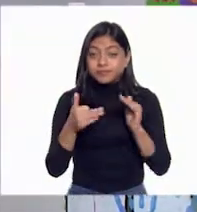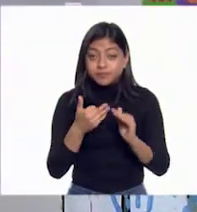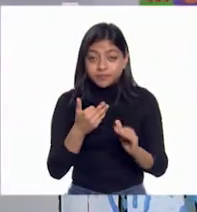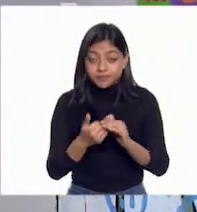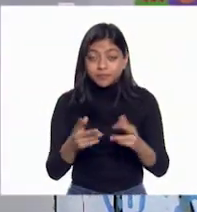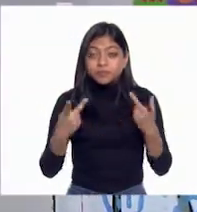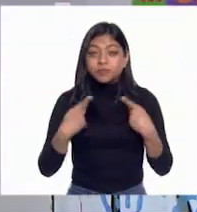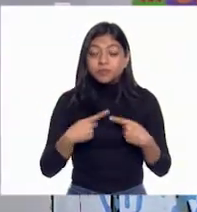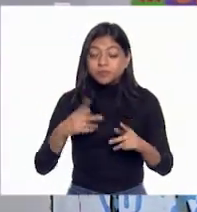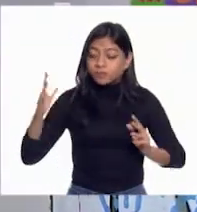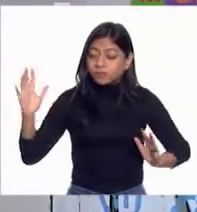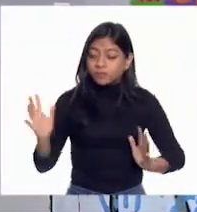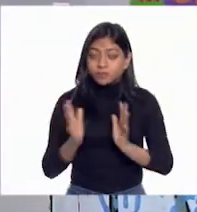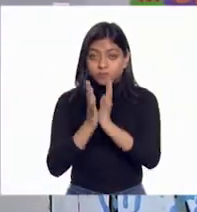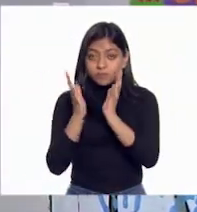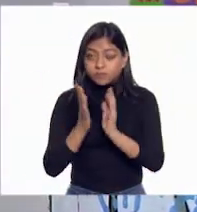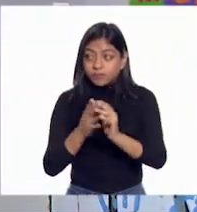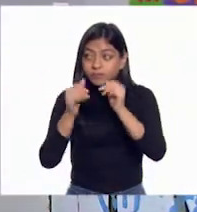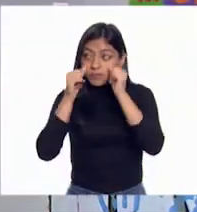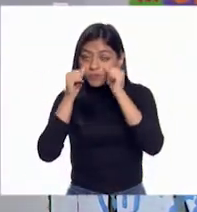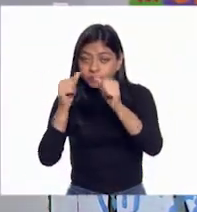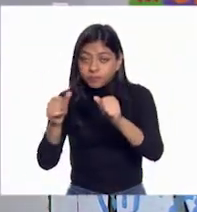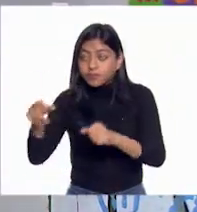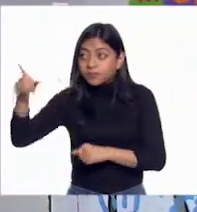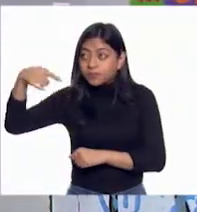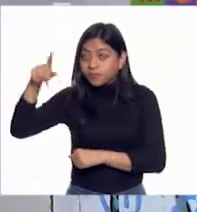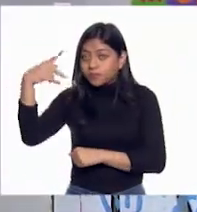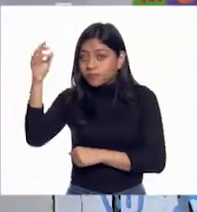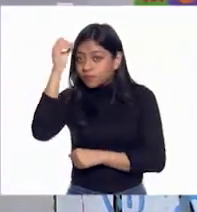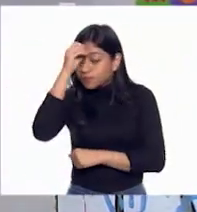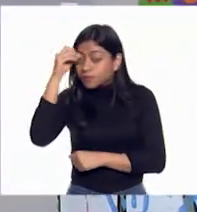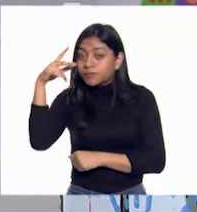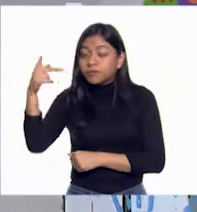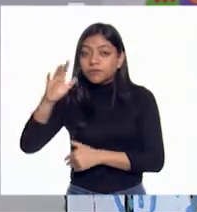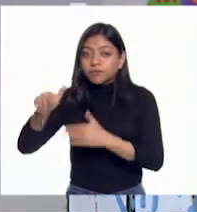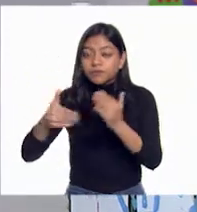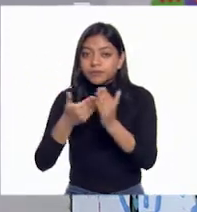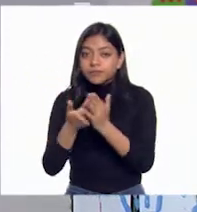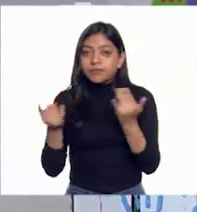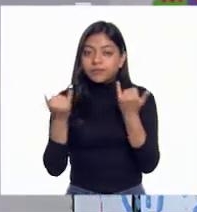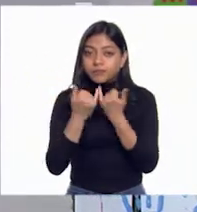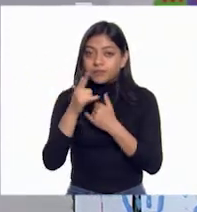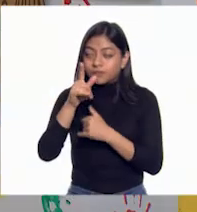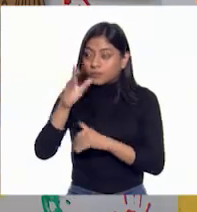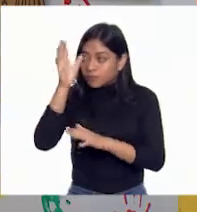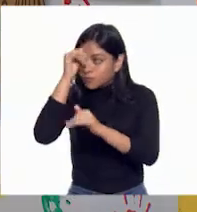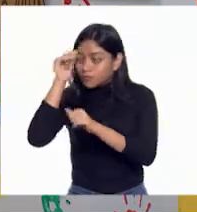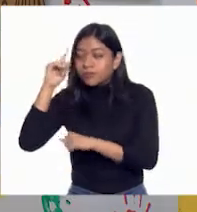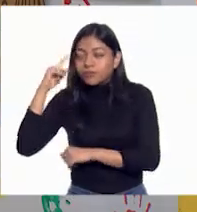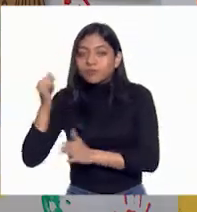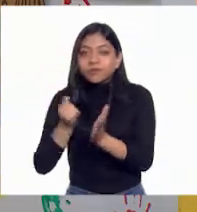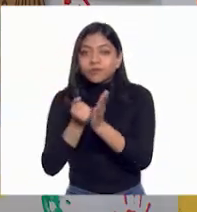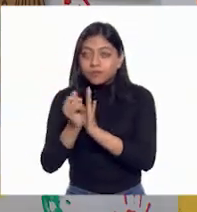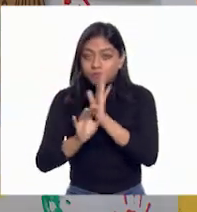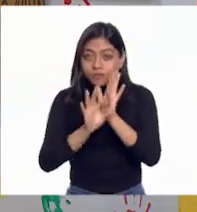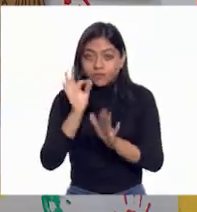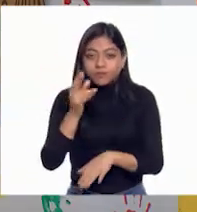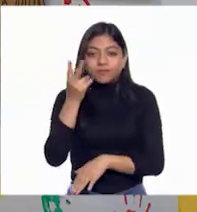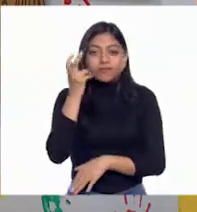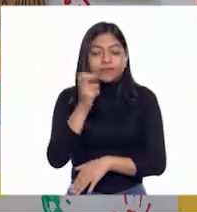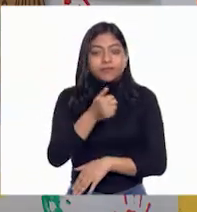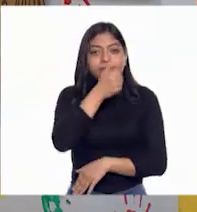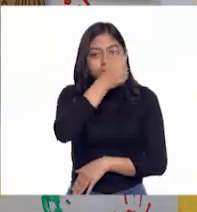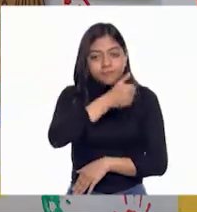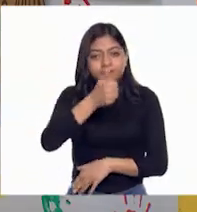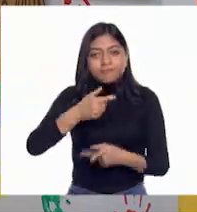todos participamos, escuchamos y respetamos opiniones o propuestas y tomamos decisiones colectivas, esto fortalece a cada